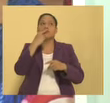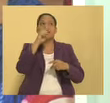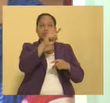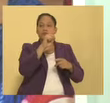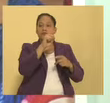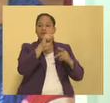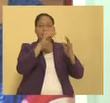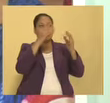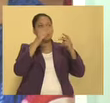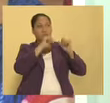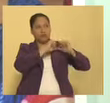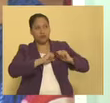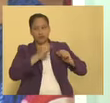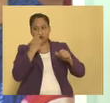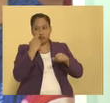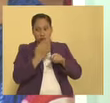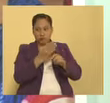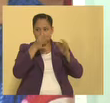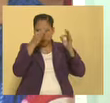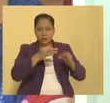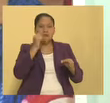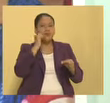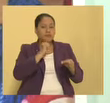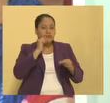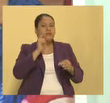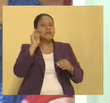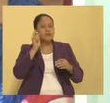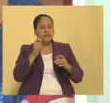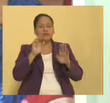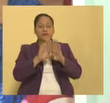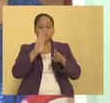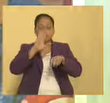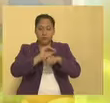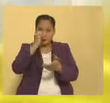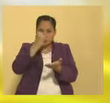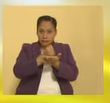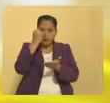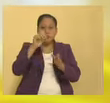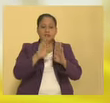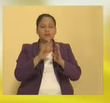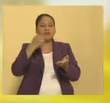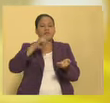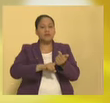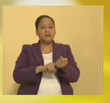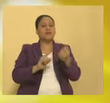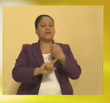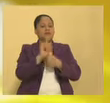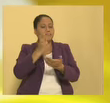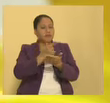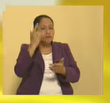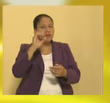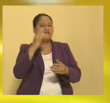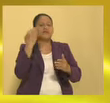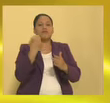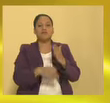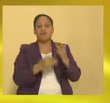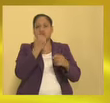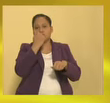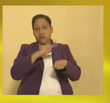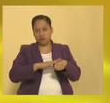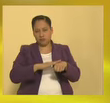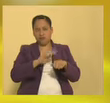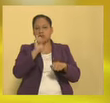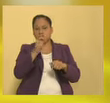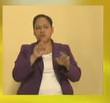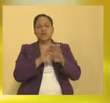autoridades correspondientes cuando quede acreditada la comisión de un delito o faltas administrativas previa